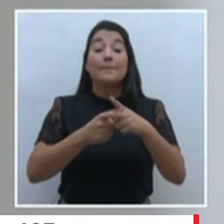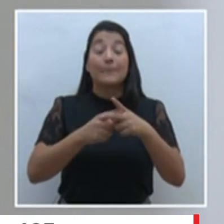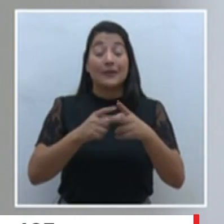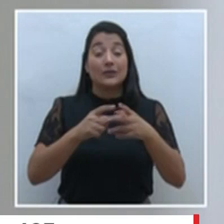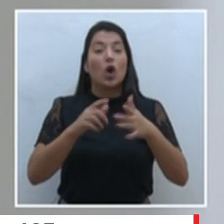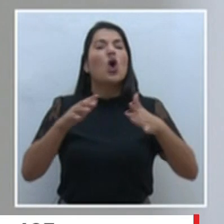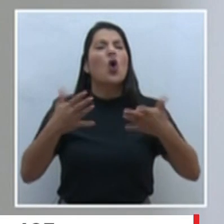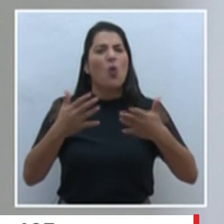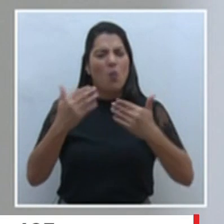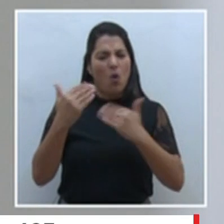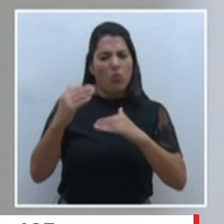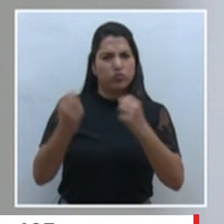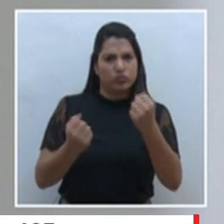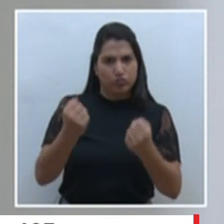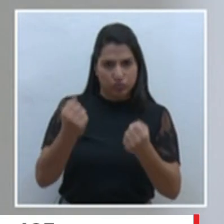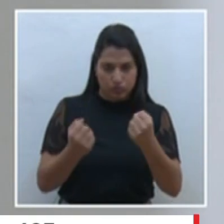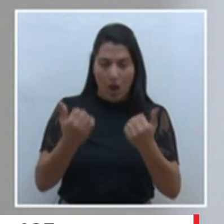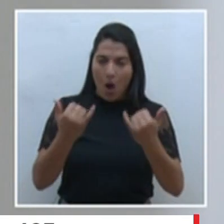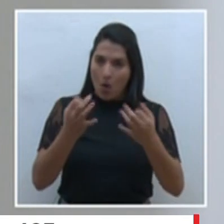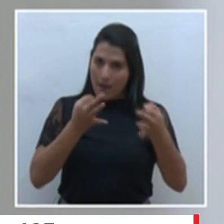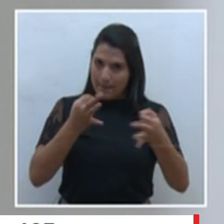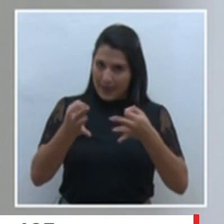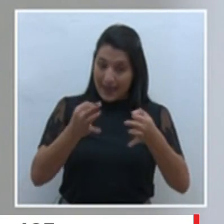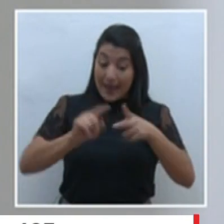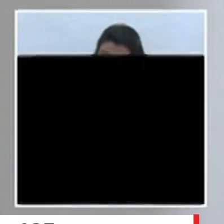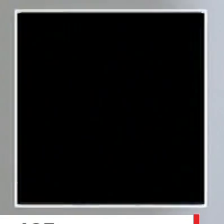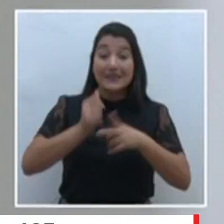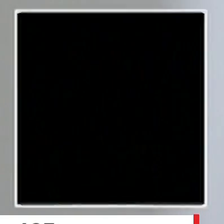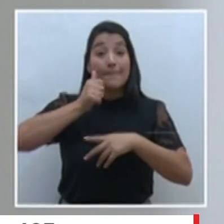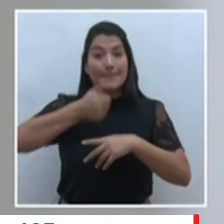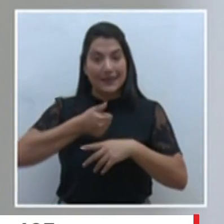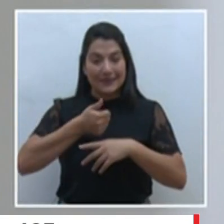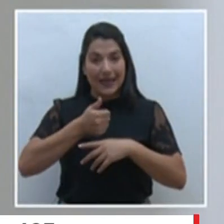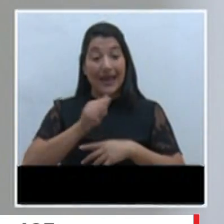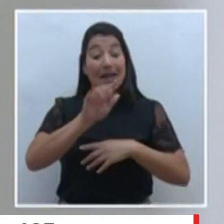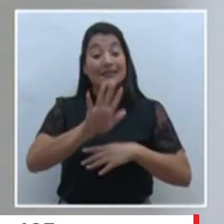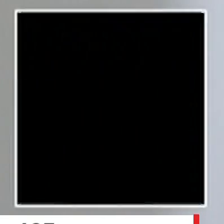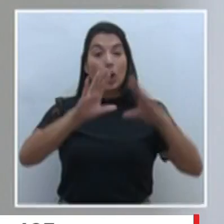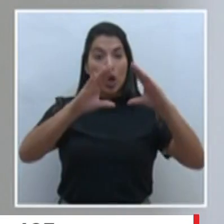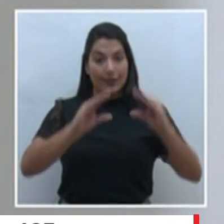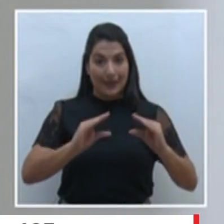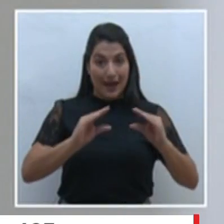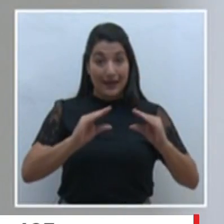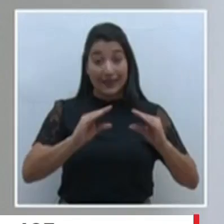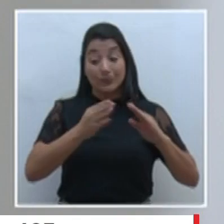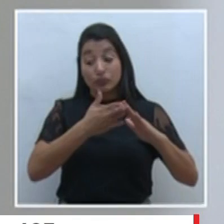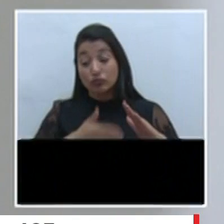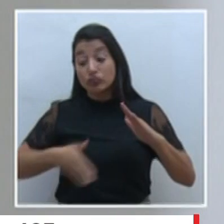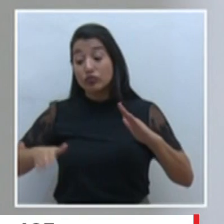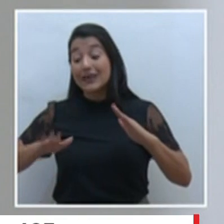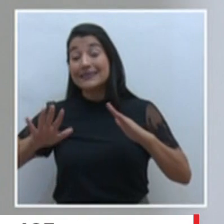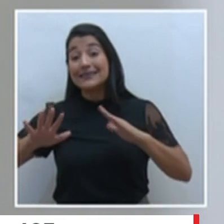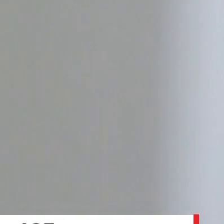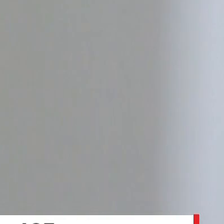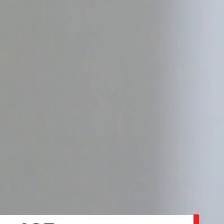siguiente manera, y a partir del día de mañana a las 5 p.m. y hasta las 5